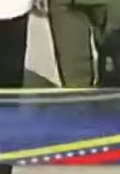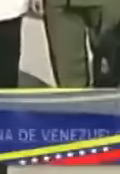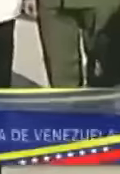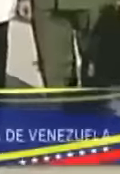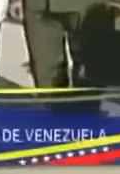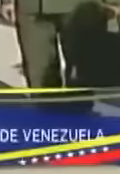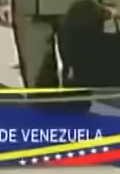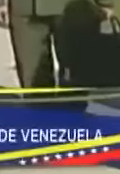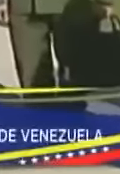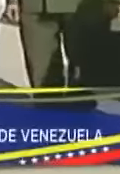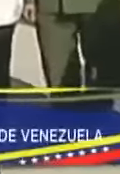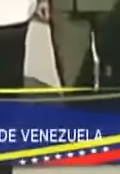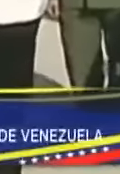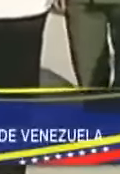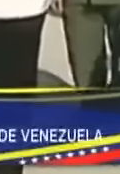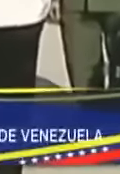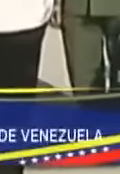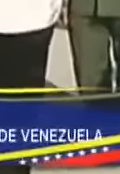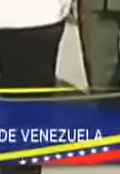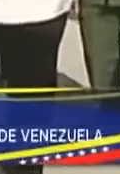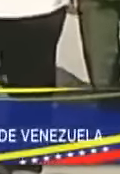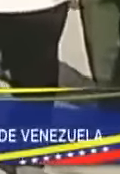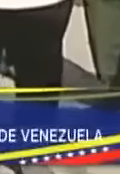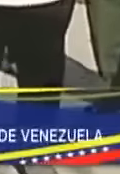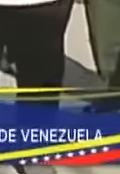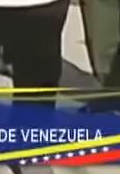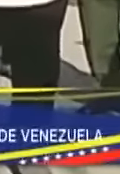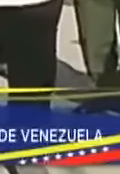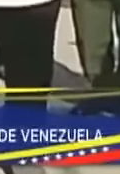venimos precisamente como lo dijimos.